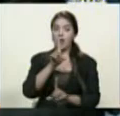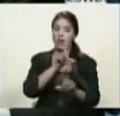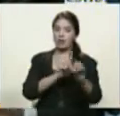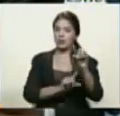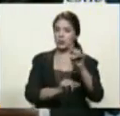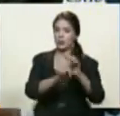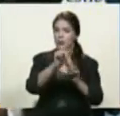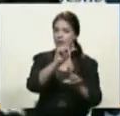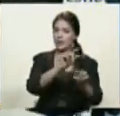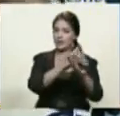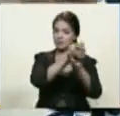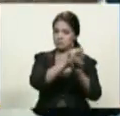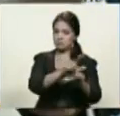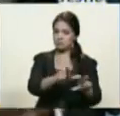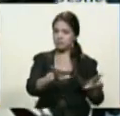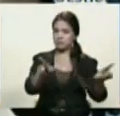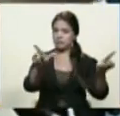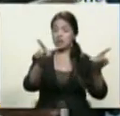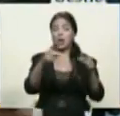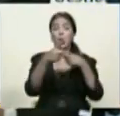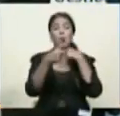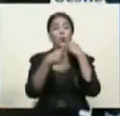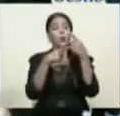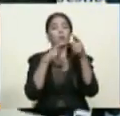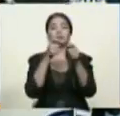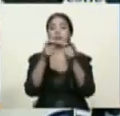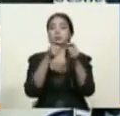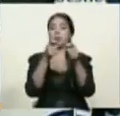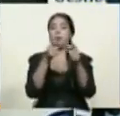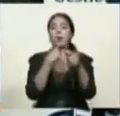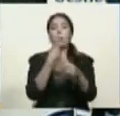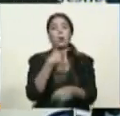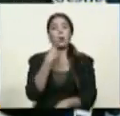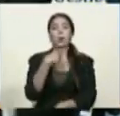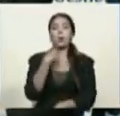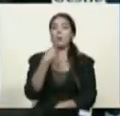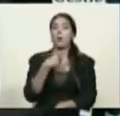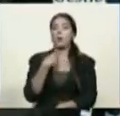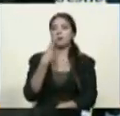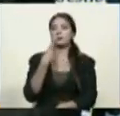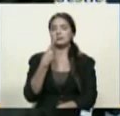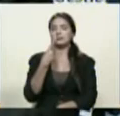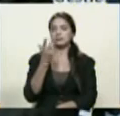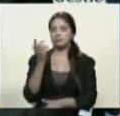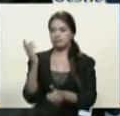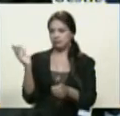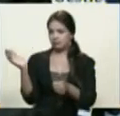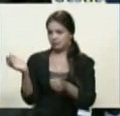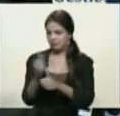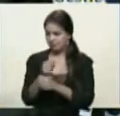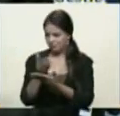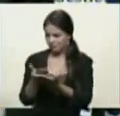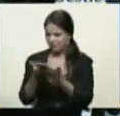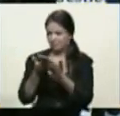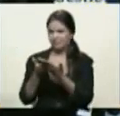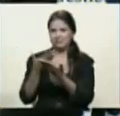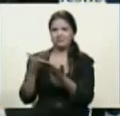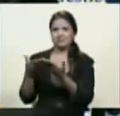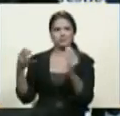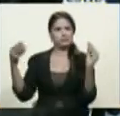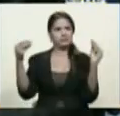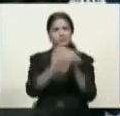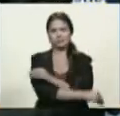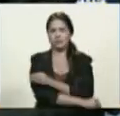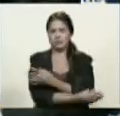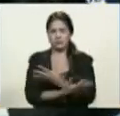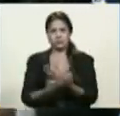cosa es la de la declaración pomposa discursiva y otro es lo que estamos encontrando en la realidad pudiera